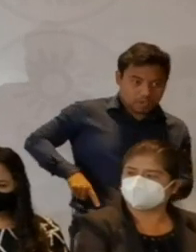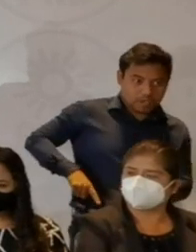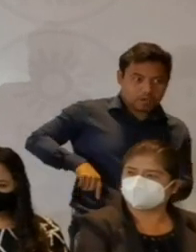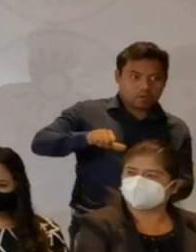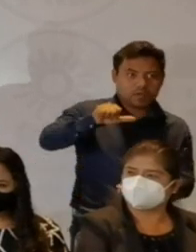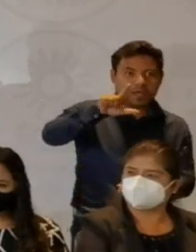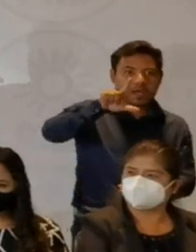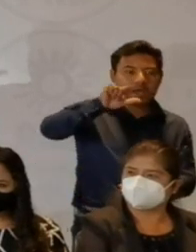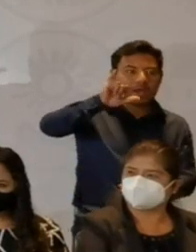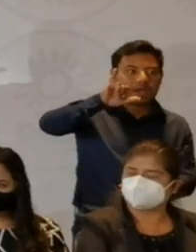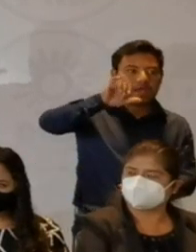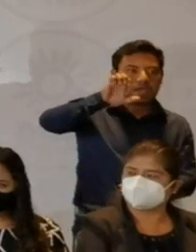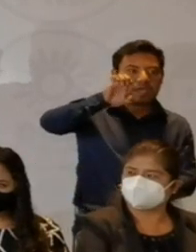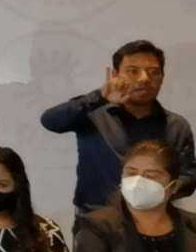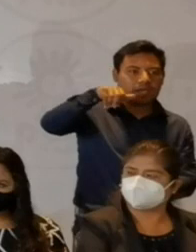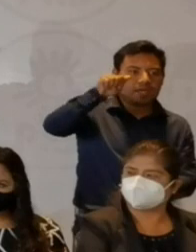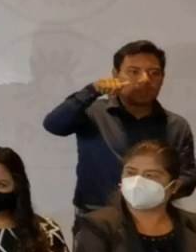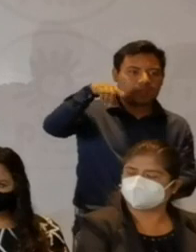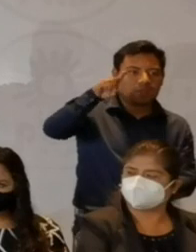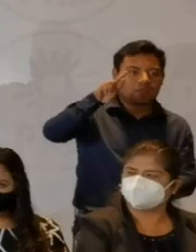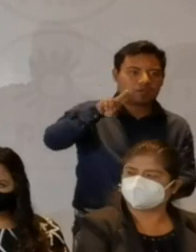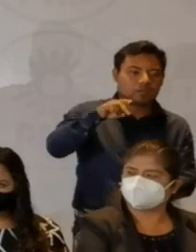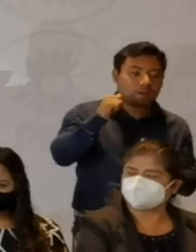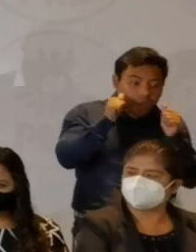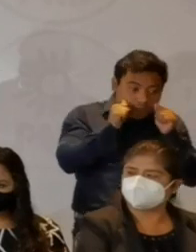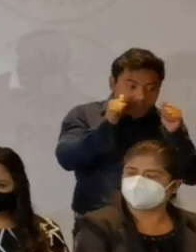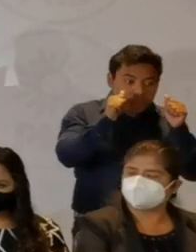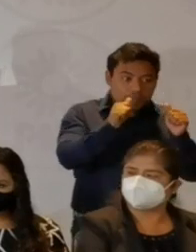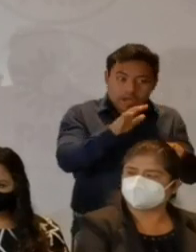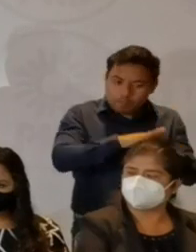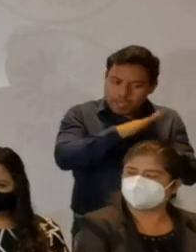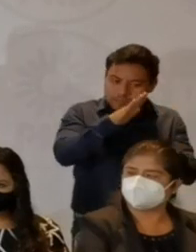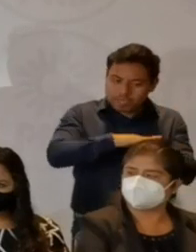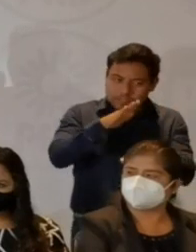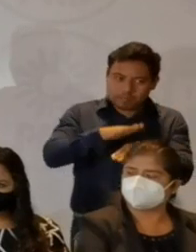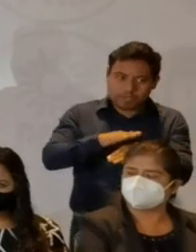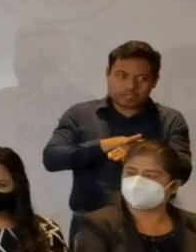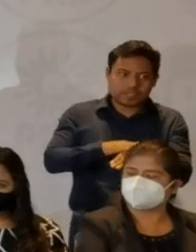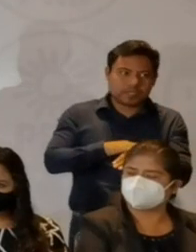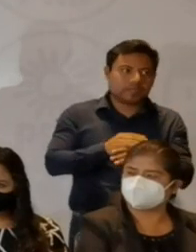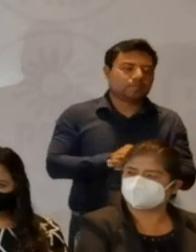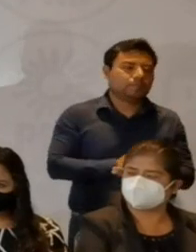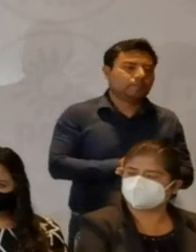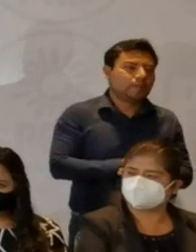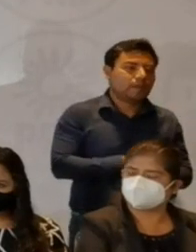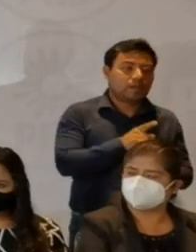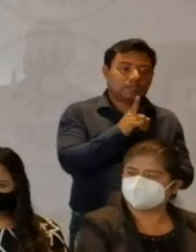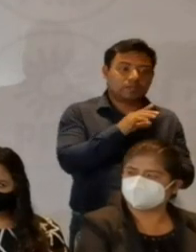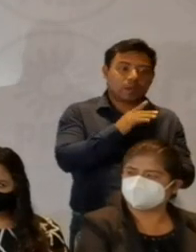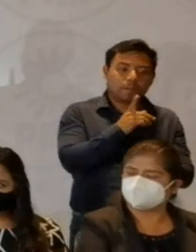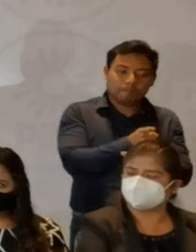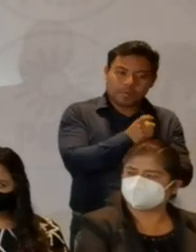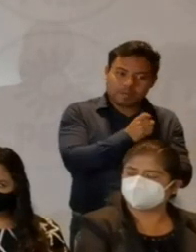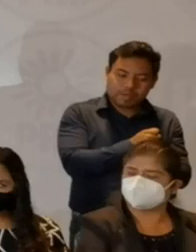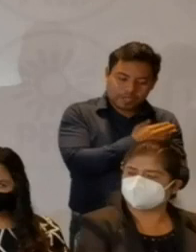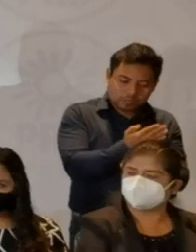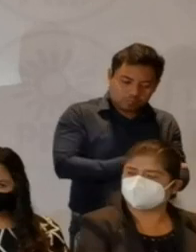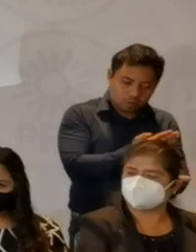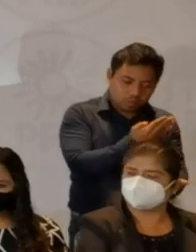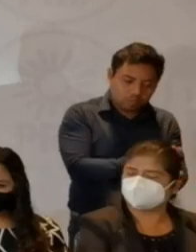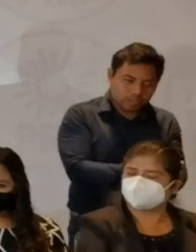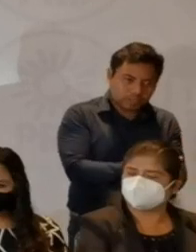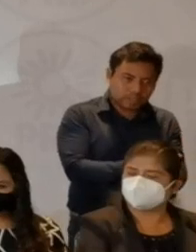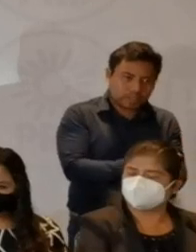supuesto se va a triplicar la atención. Y en ese sentido, las primeras líneas de propuesta que